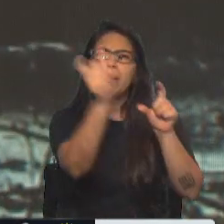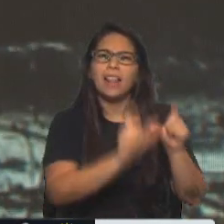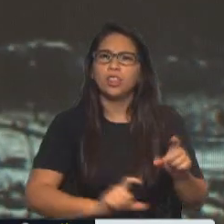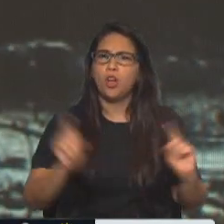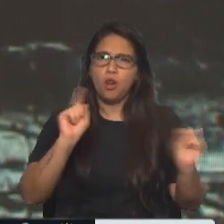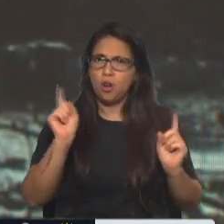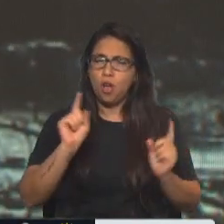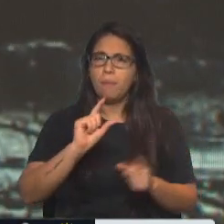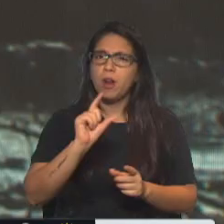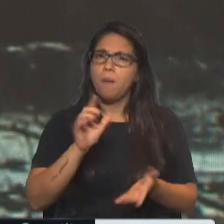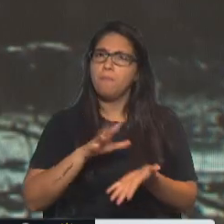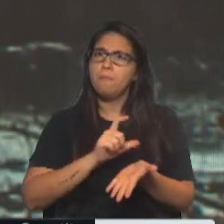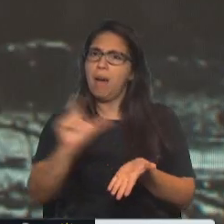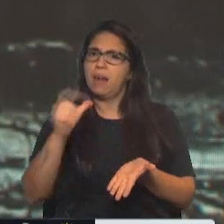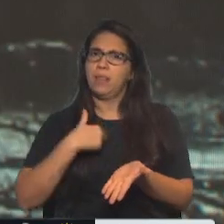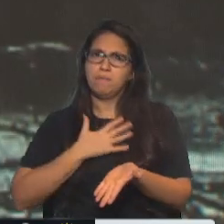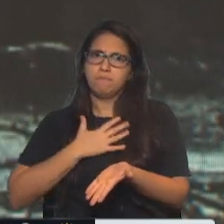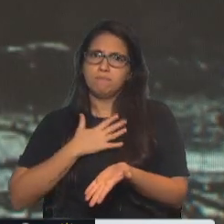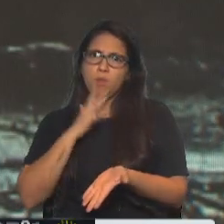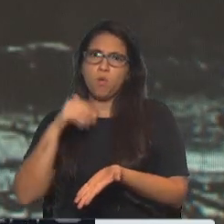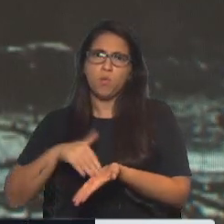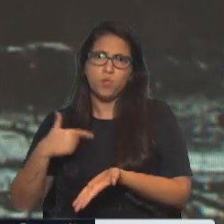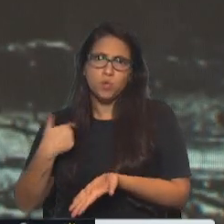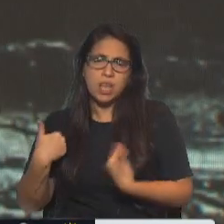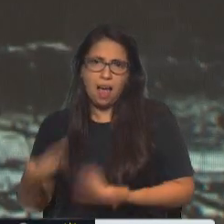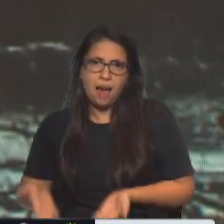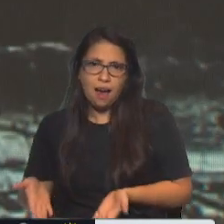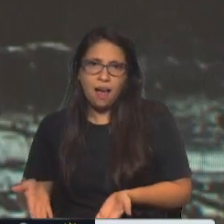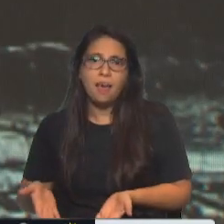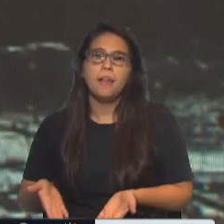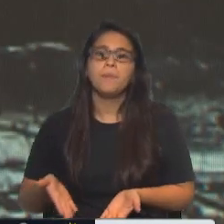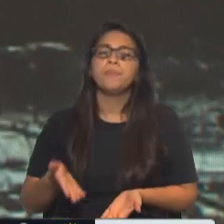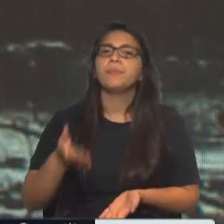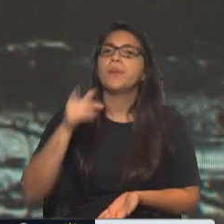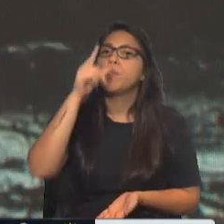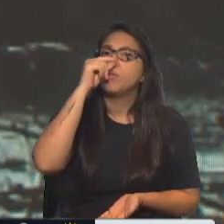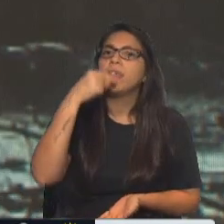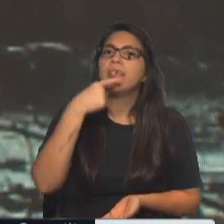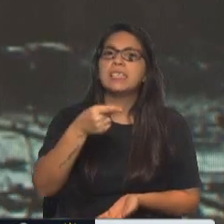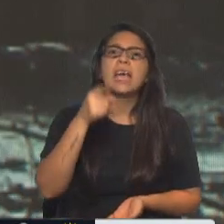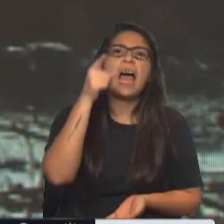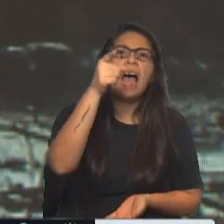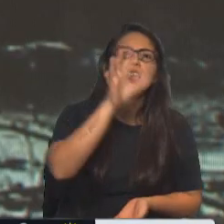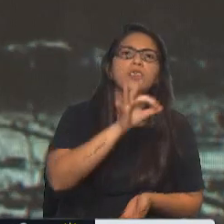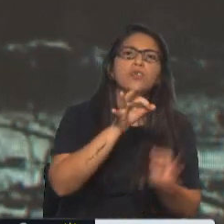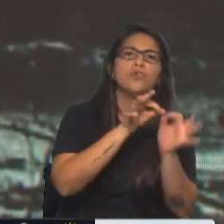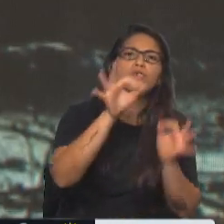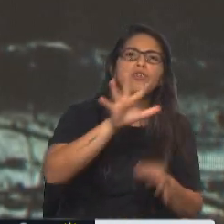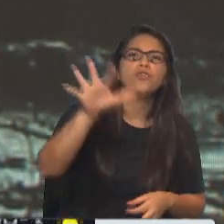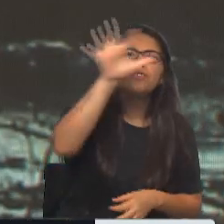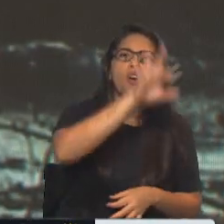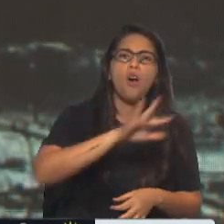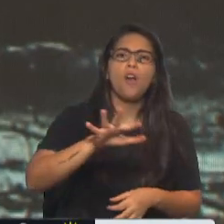los argumentos de la invasión tenía que ver con un Putin que planteaba que se estaba llevando adelante un genocidio en esta región que es conocida